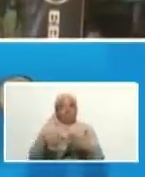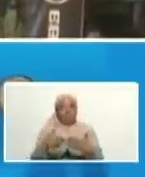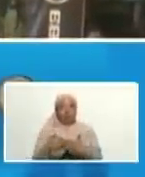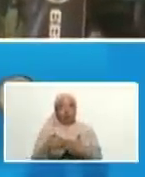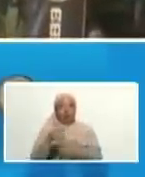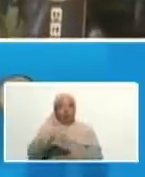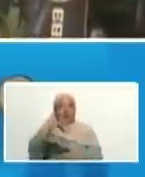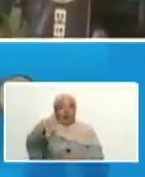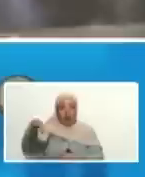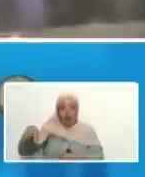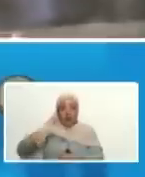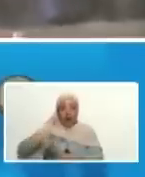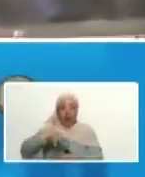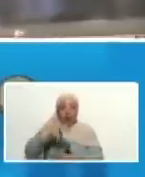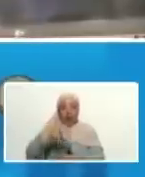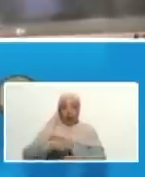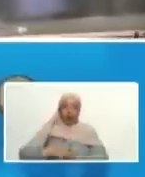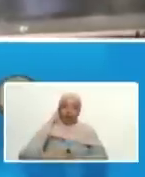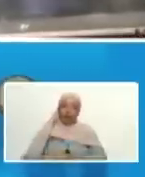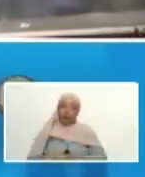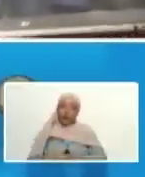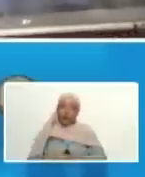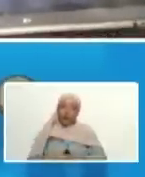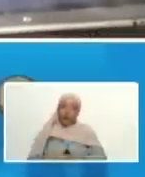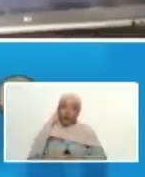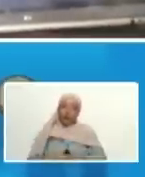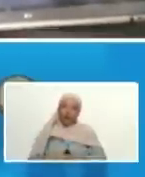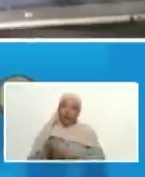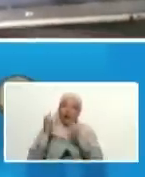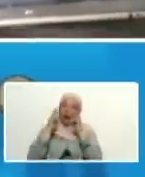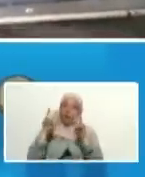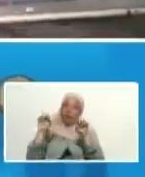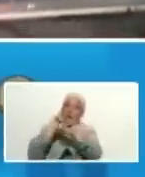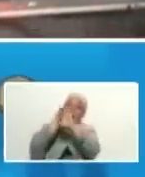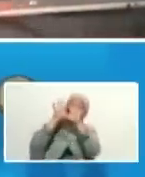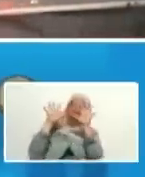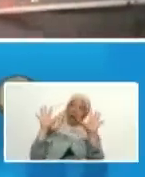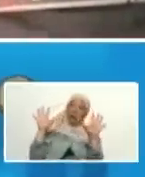Lo hemos visto con mucha claridad